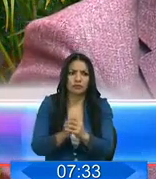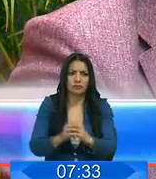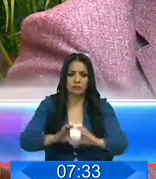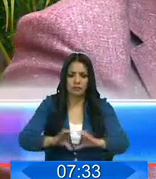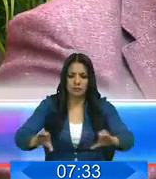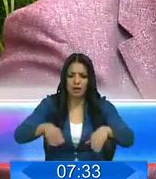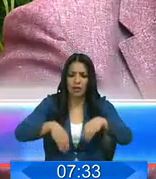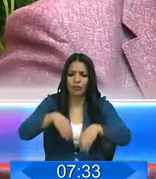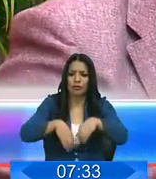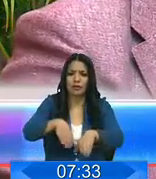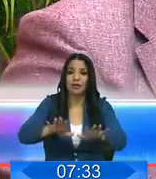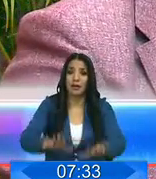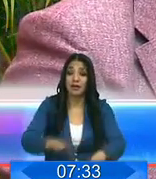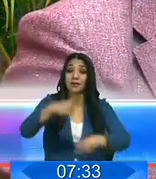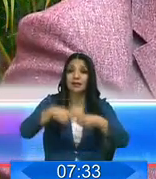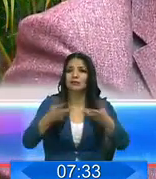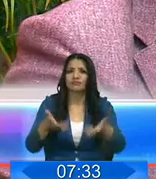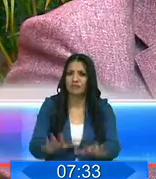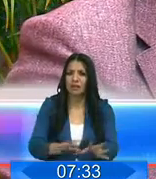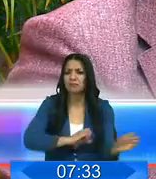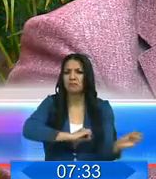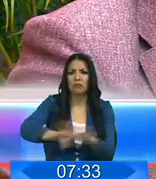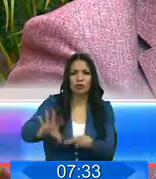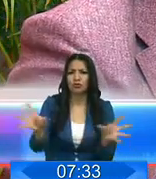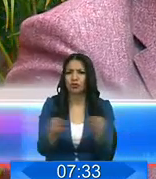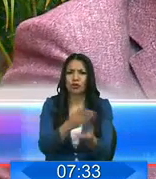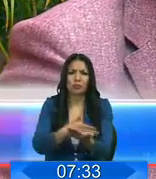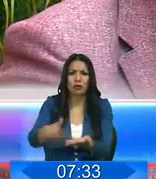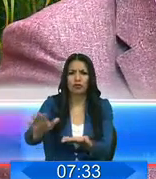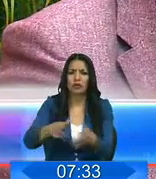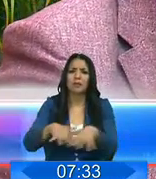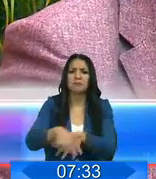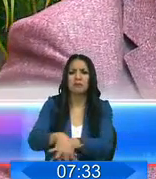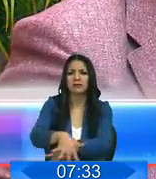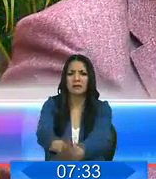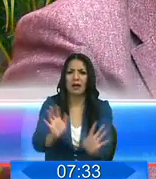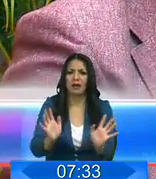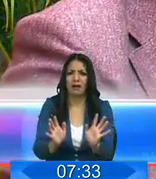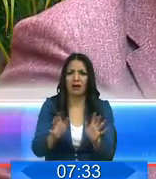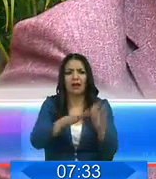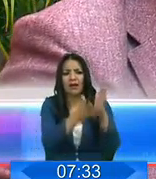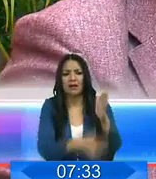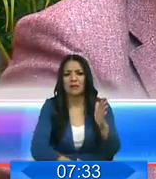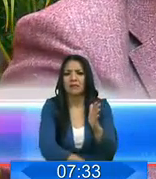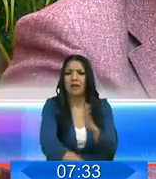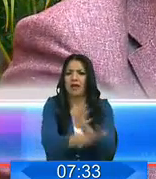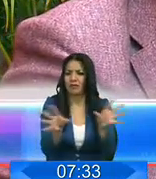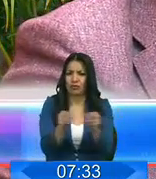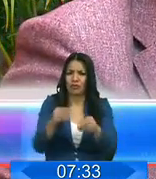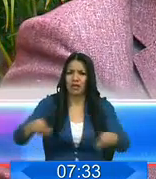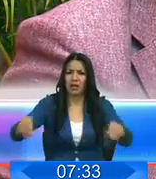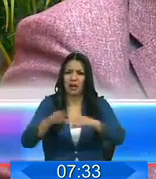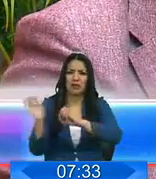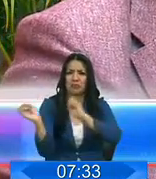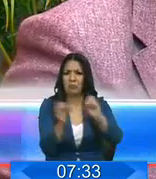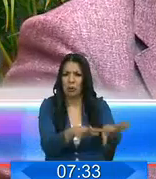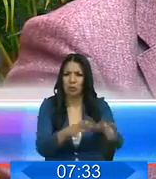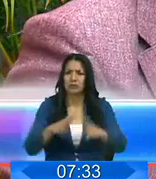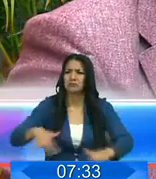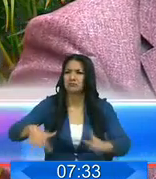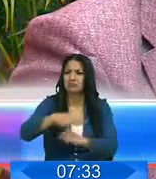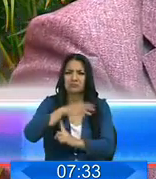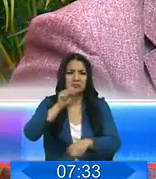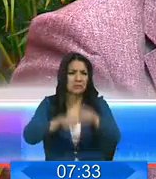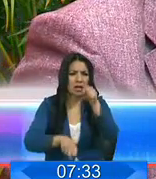adoquines. Acá en Quito botamos todo, al machángara, a los ríos, a las quebradas, a los terrenos baldíos, contaminamos,